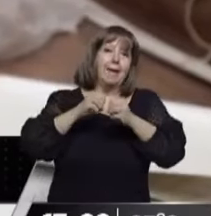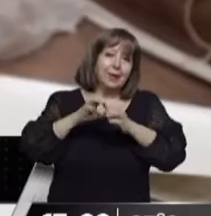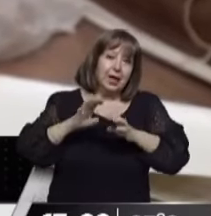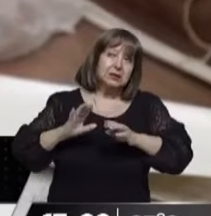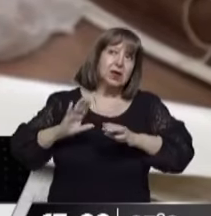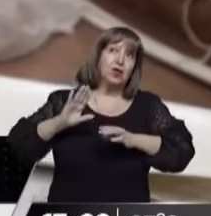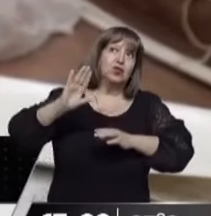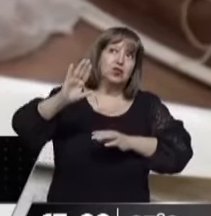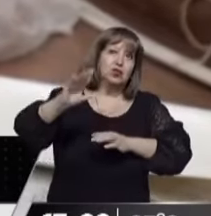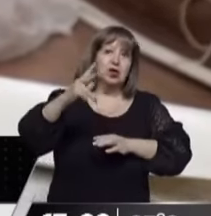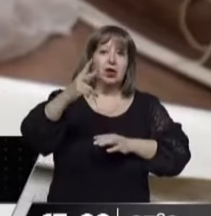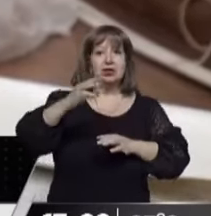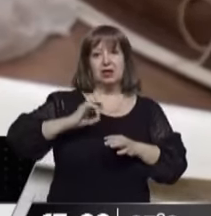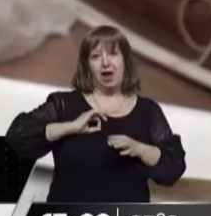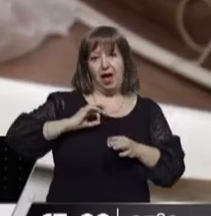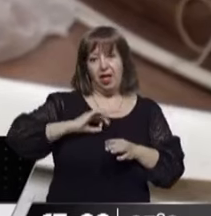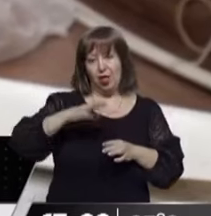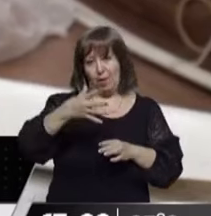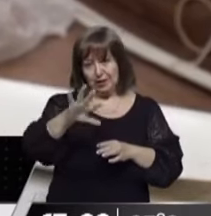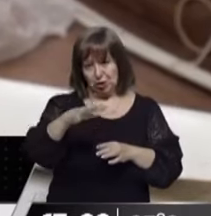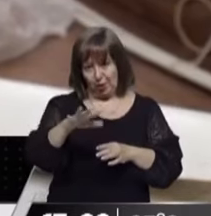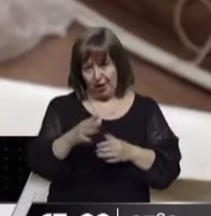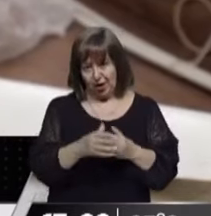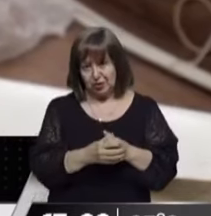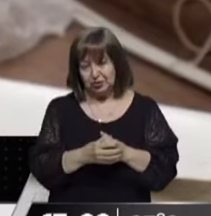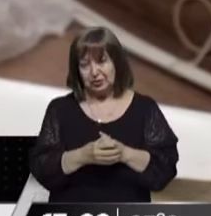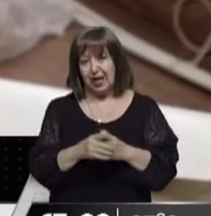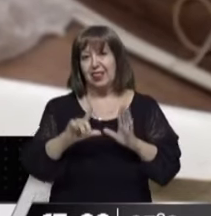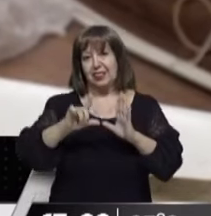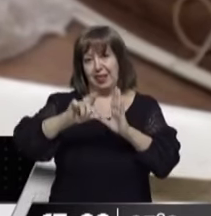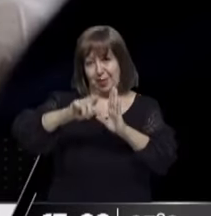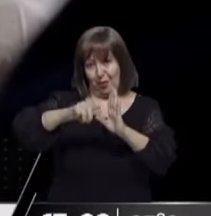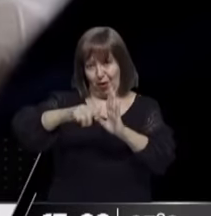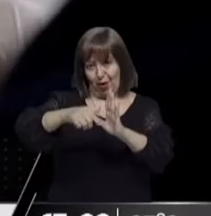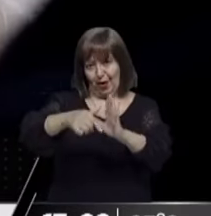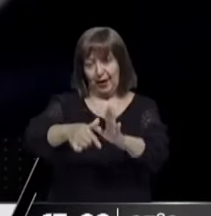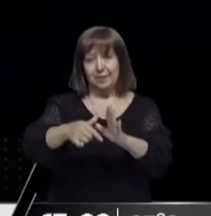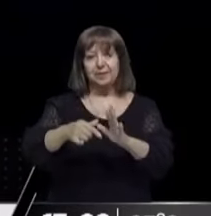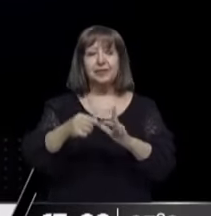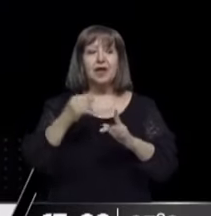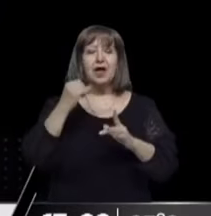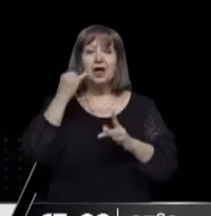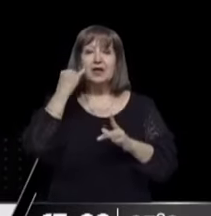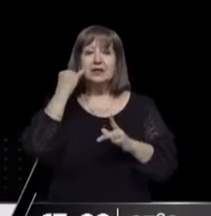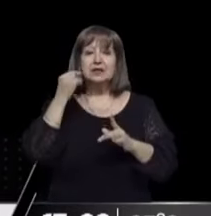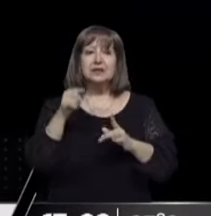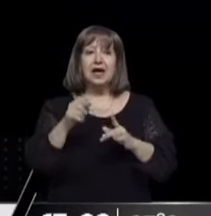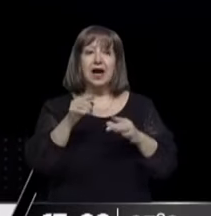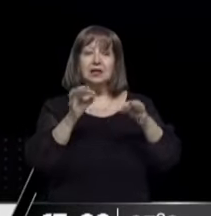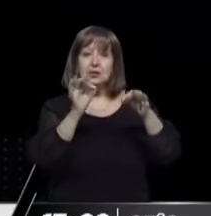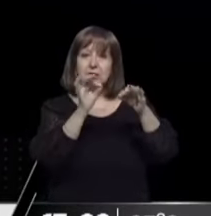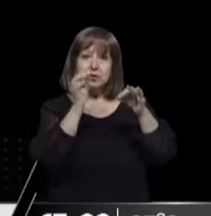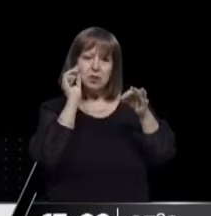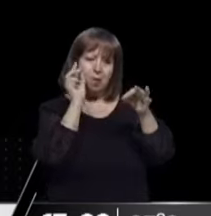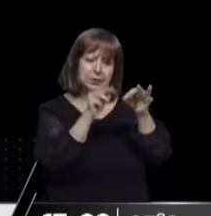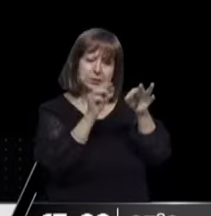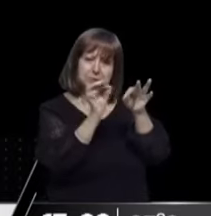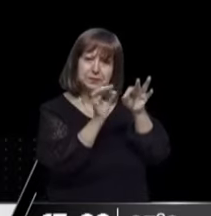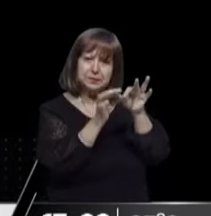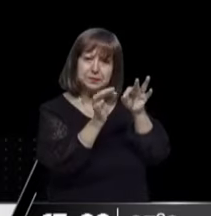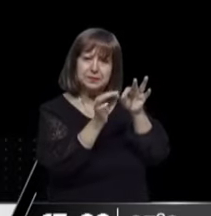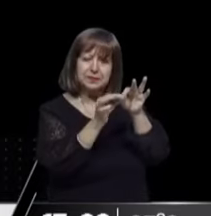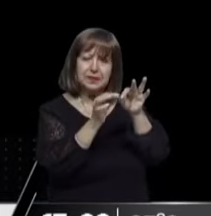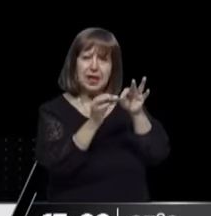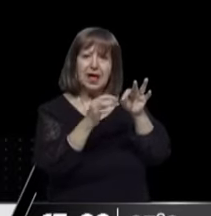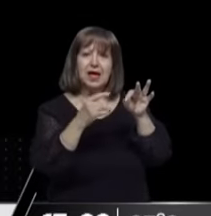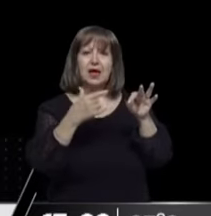la población esta competitividad está a ver la radiación afecta los órganos sexuales y el resto del desarrollo del insecto si